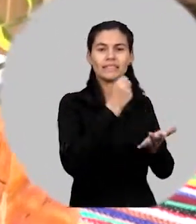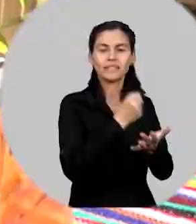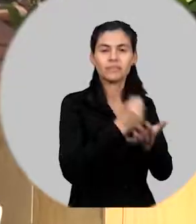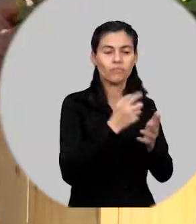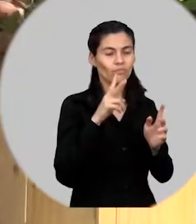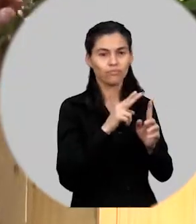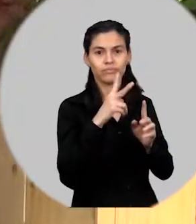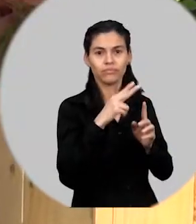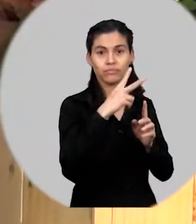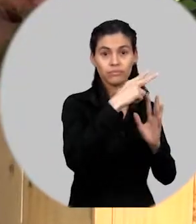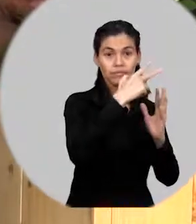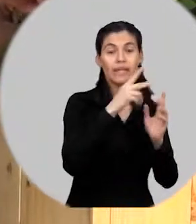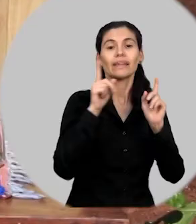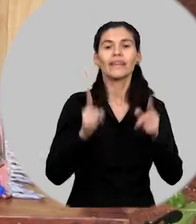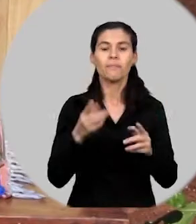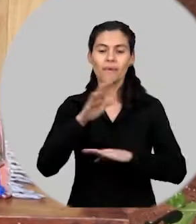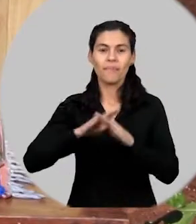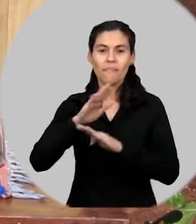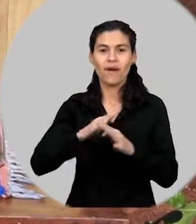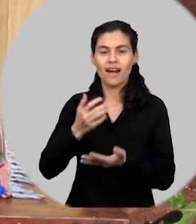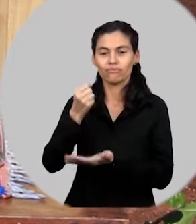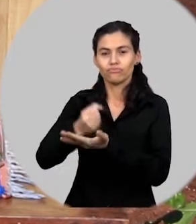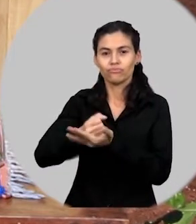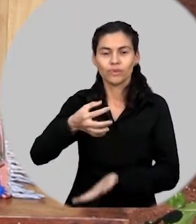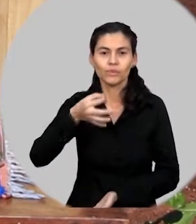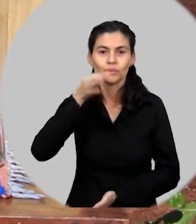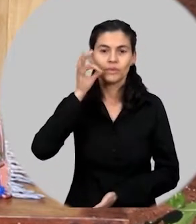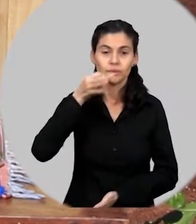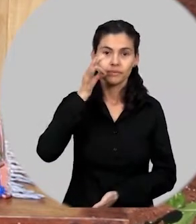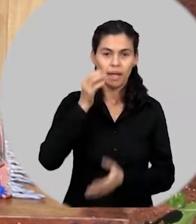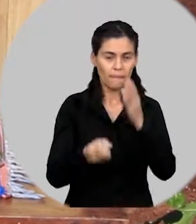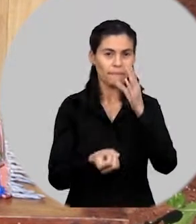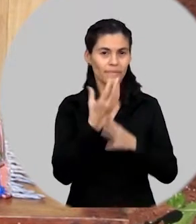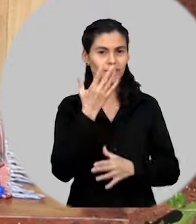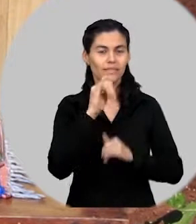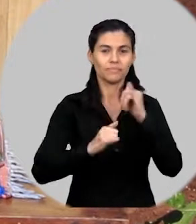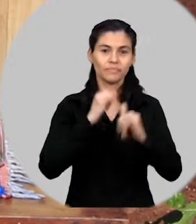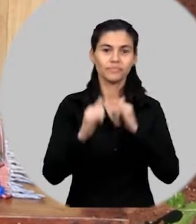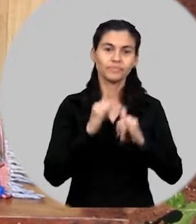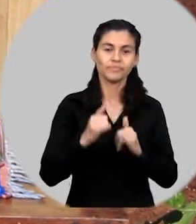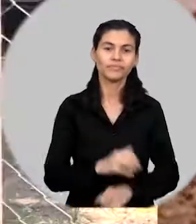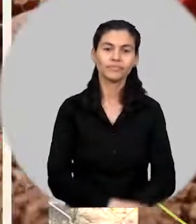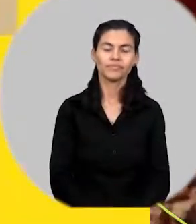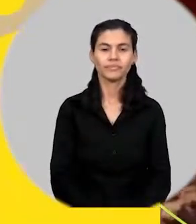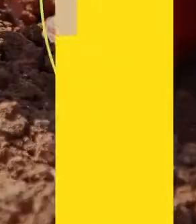plantas medicinales y preparar una infusión en sus casas. Comenzamos.